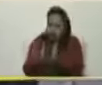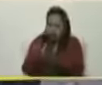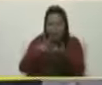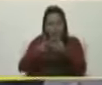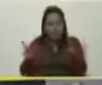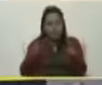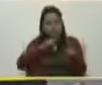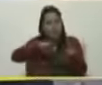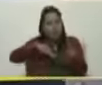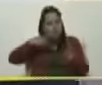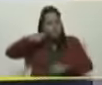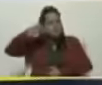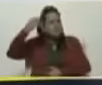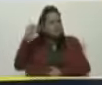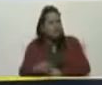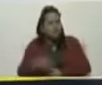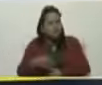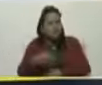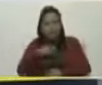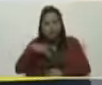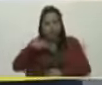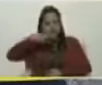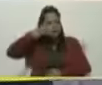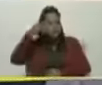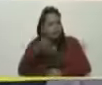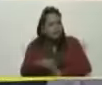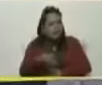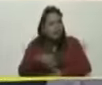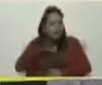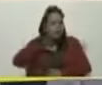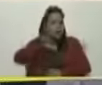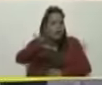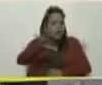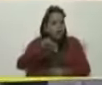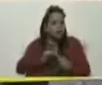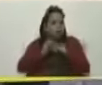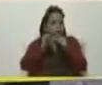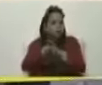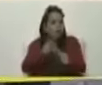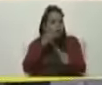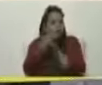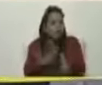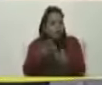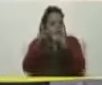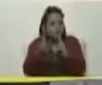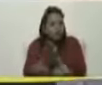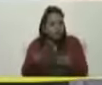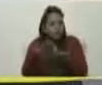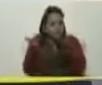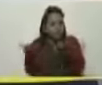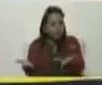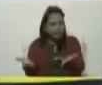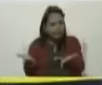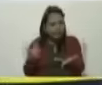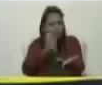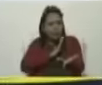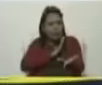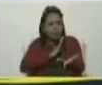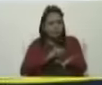de verdad la convicción, presidente, de que el país continuará en buenas manos. Y continuará en buenas manos